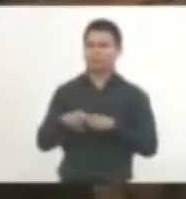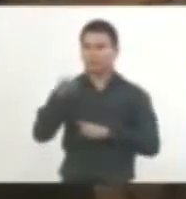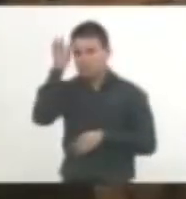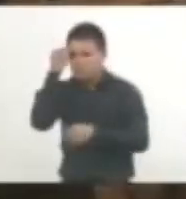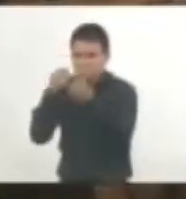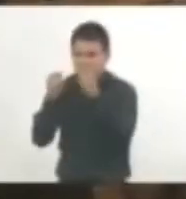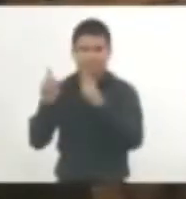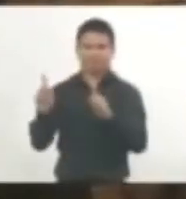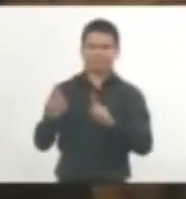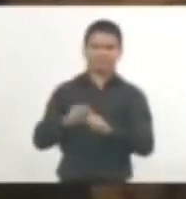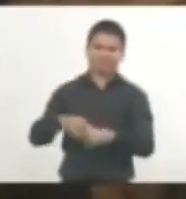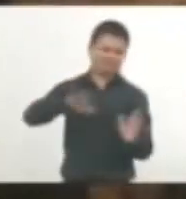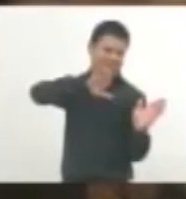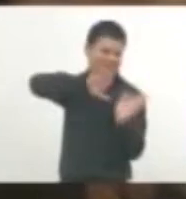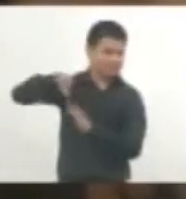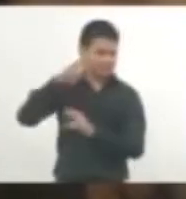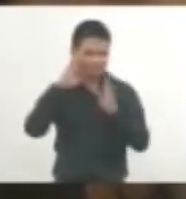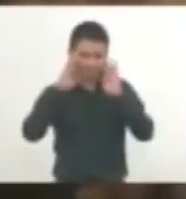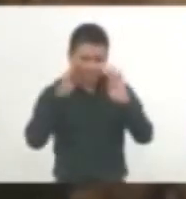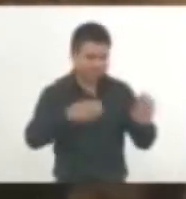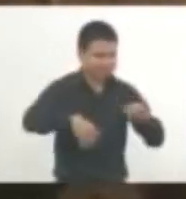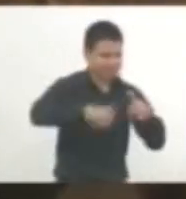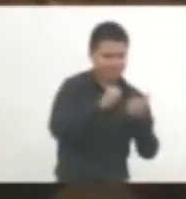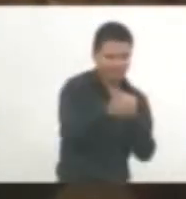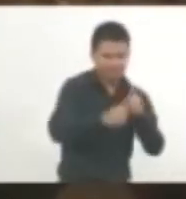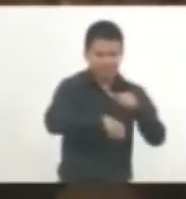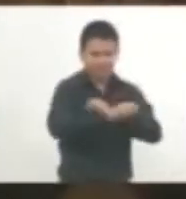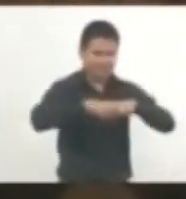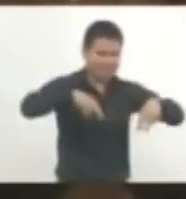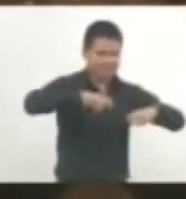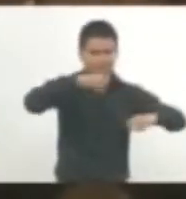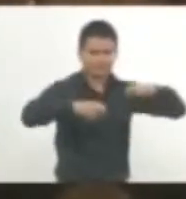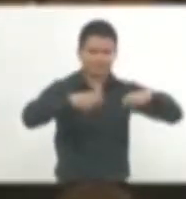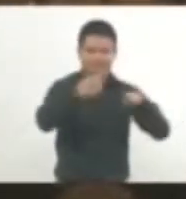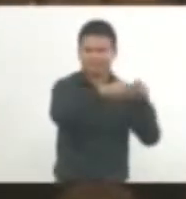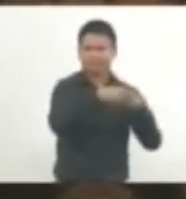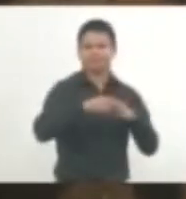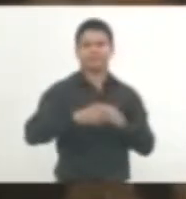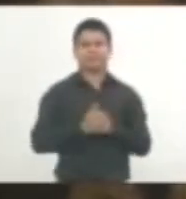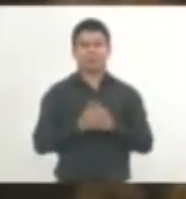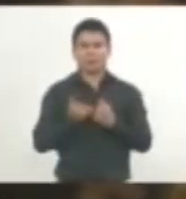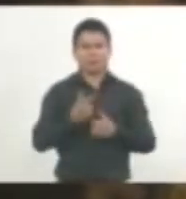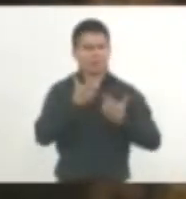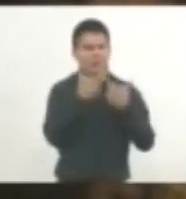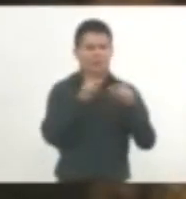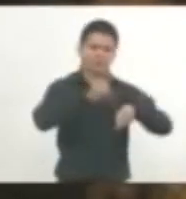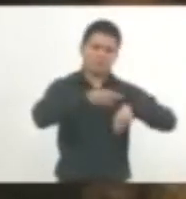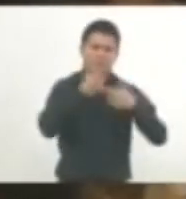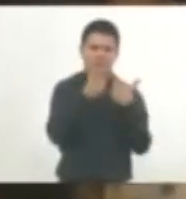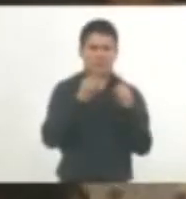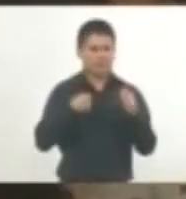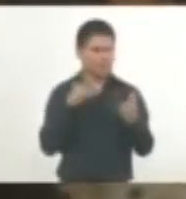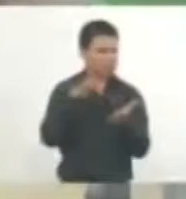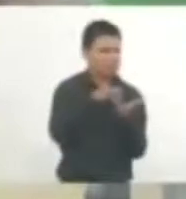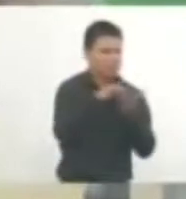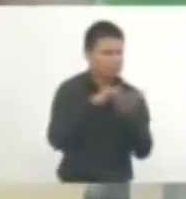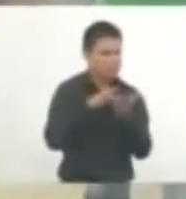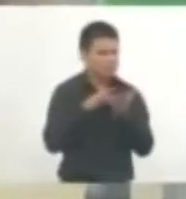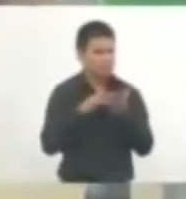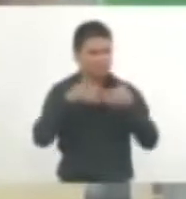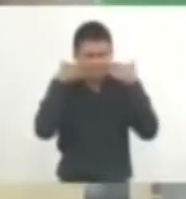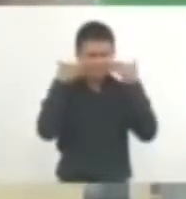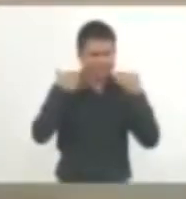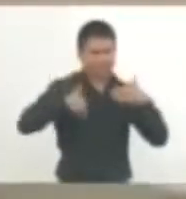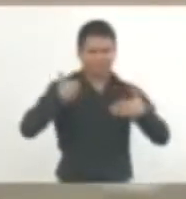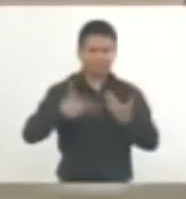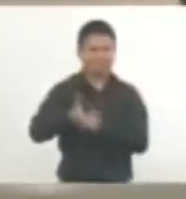Le entregamos a la comunidad un parque donde podrán disfrutar de su tiempo libre y en donde la alcaldía colocó recursos y Finqueter, por supuesto,